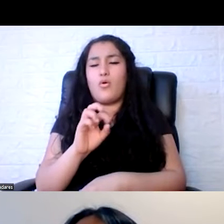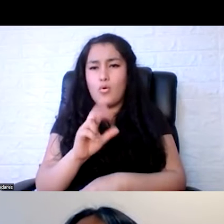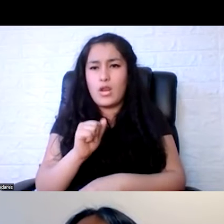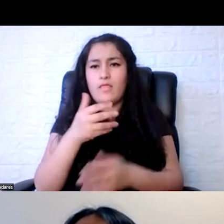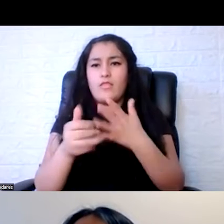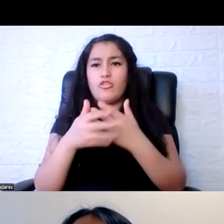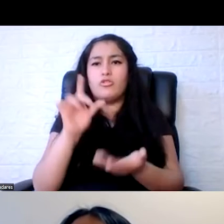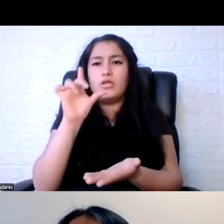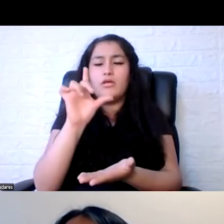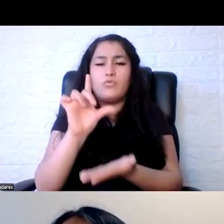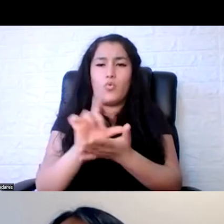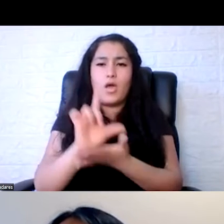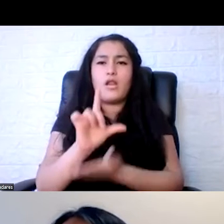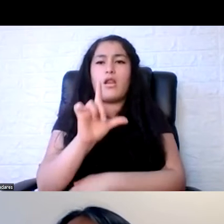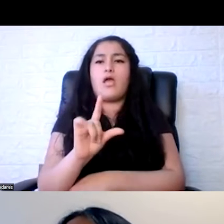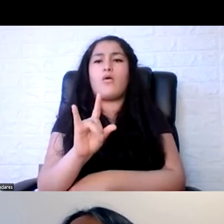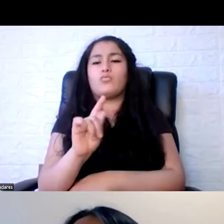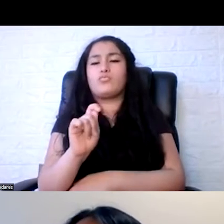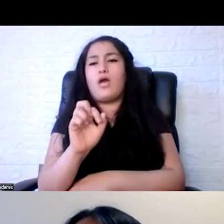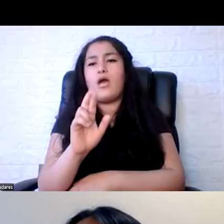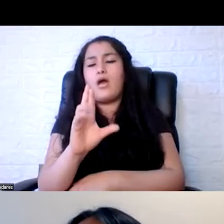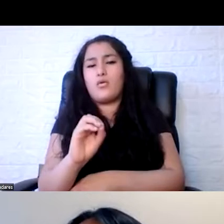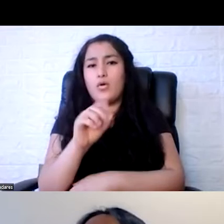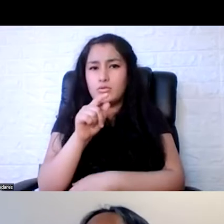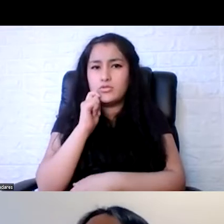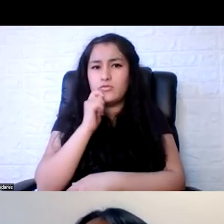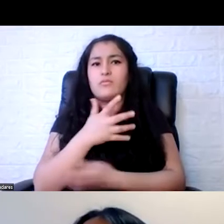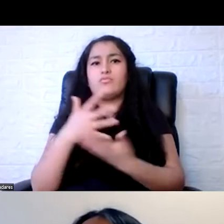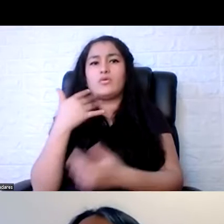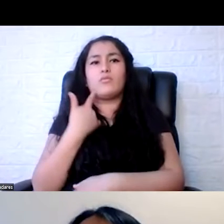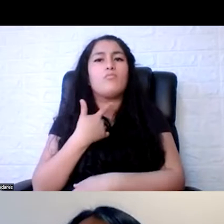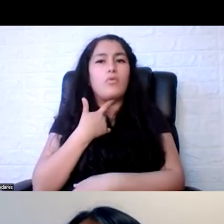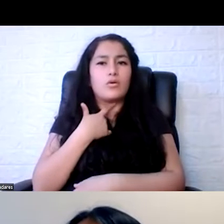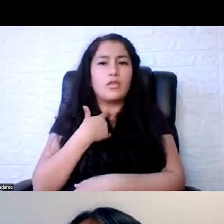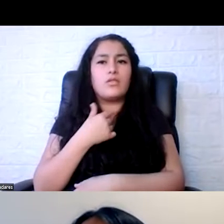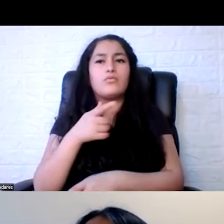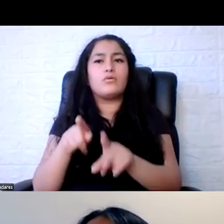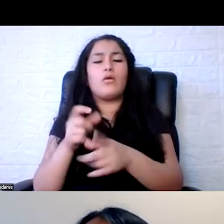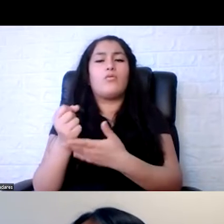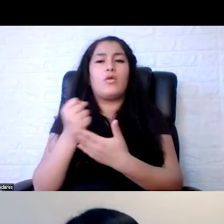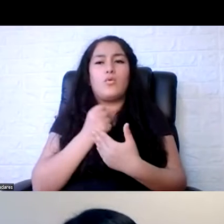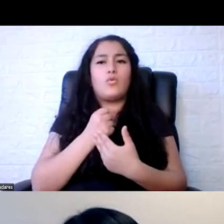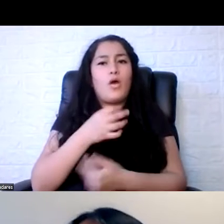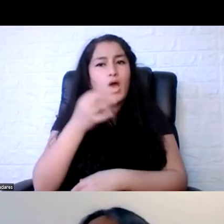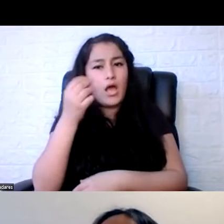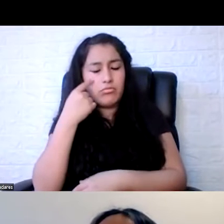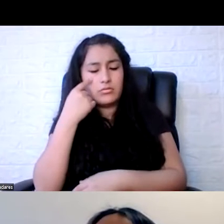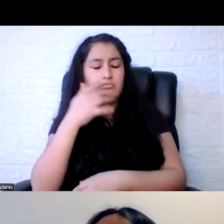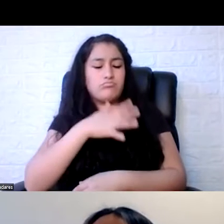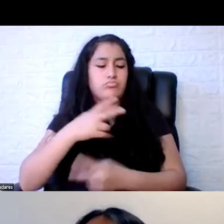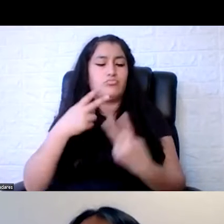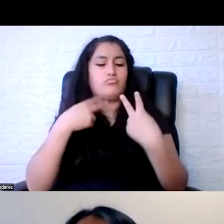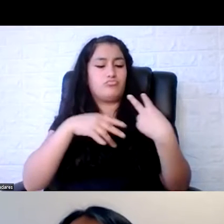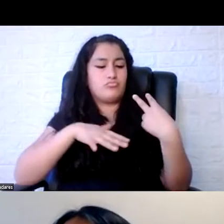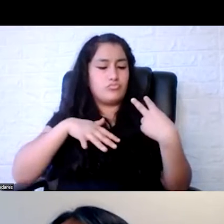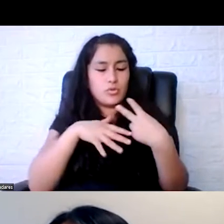básicamente identificamos una cuestión que nos parece bien importante, nos ayudó a observarnos como organización, pero también con